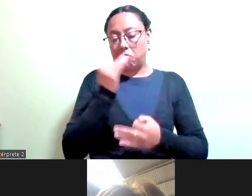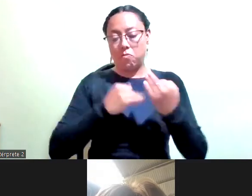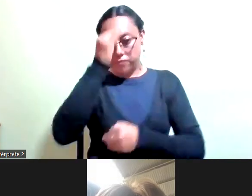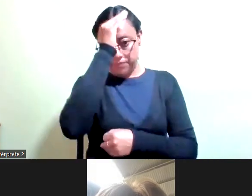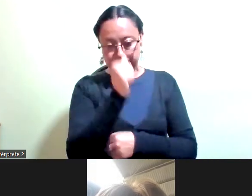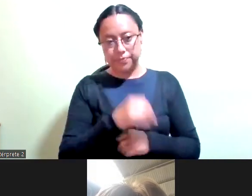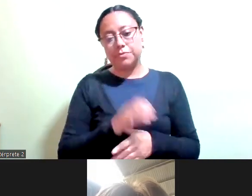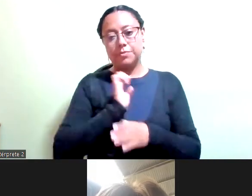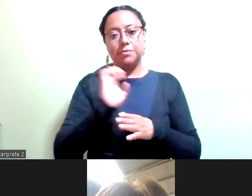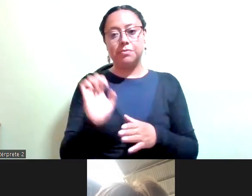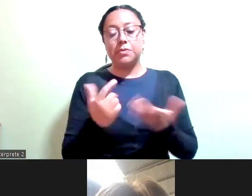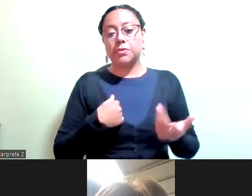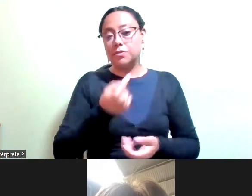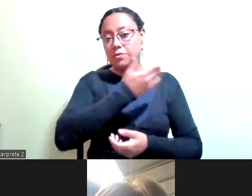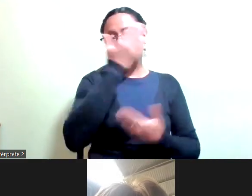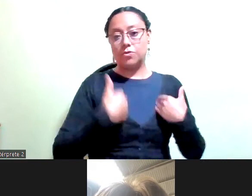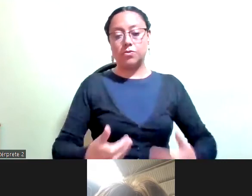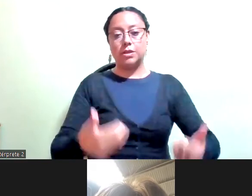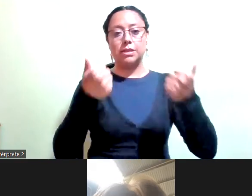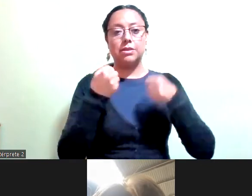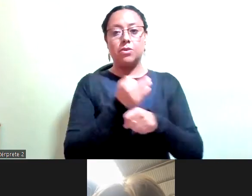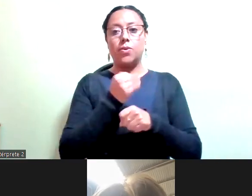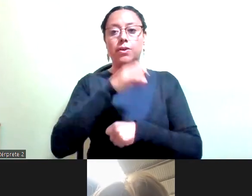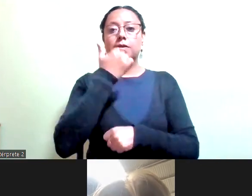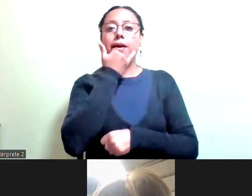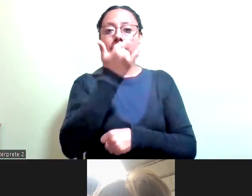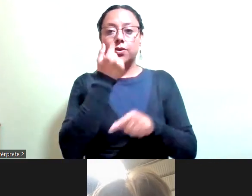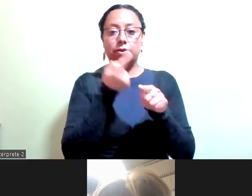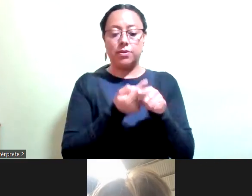no sé quién realmente está en un error, si